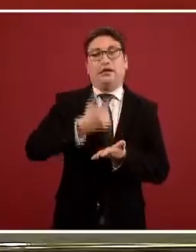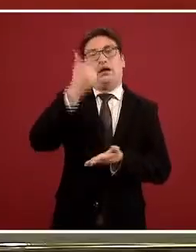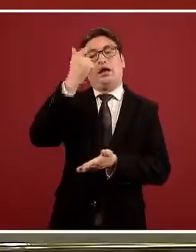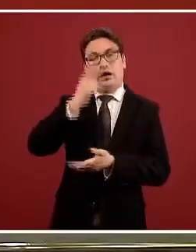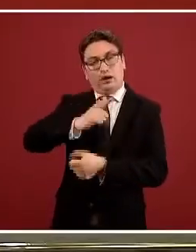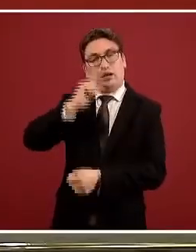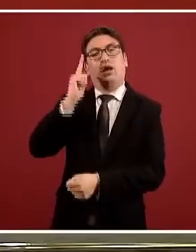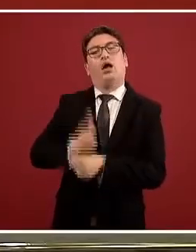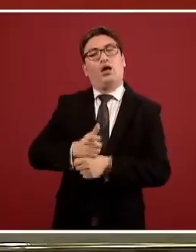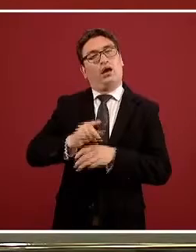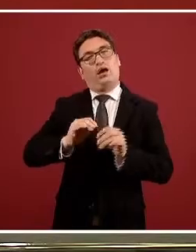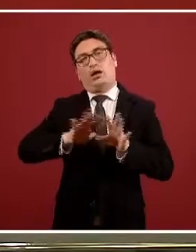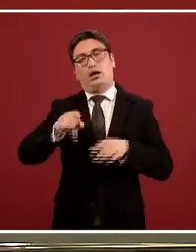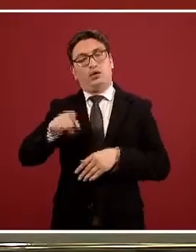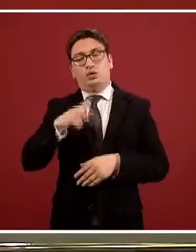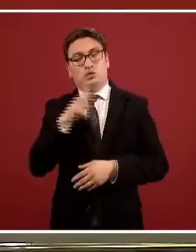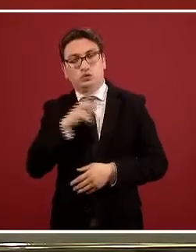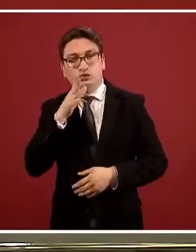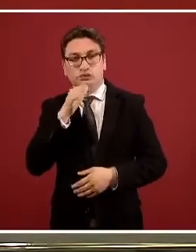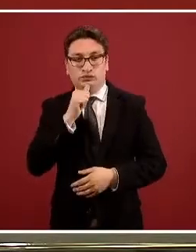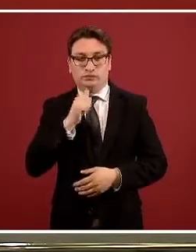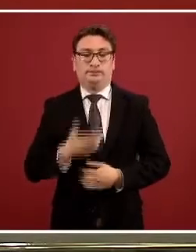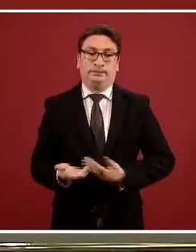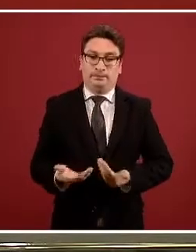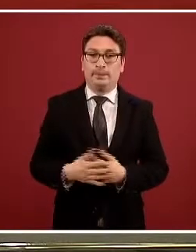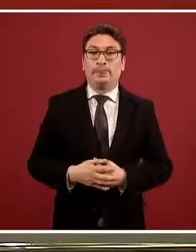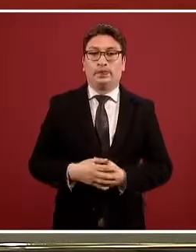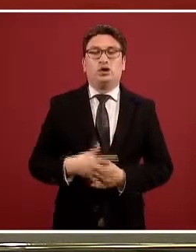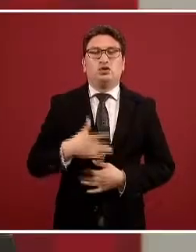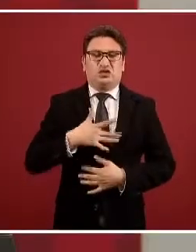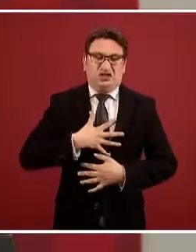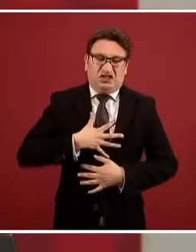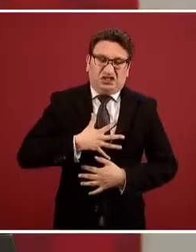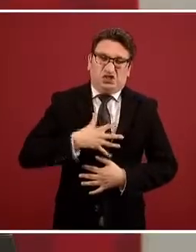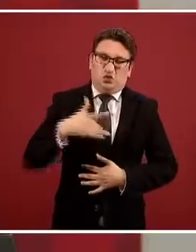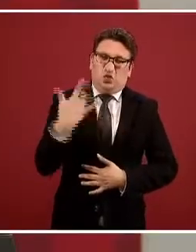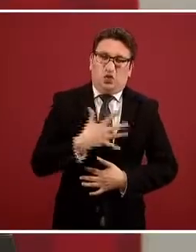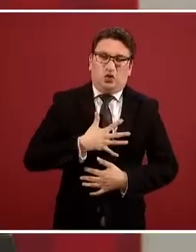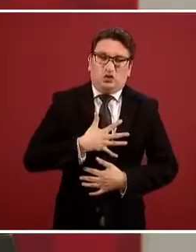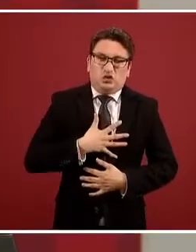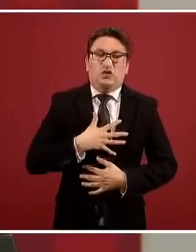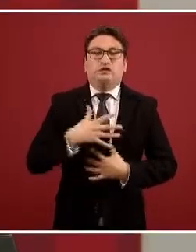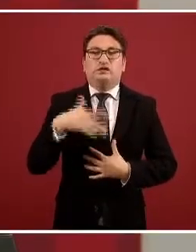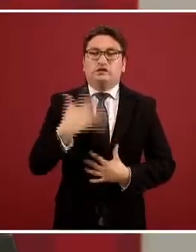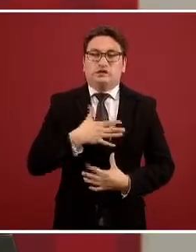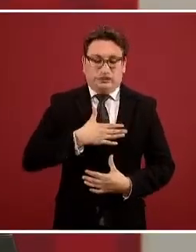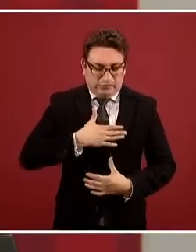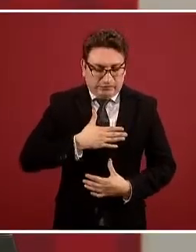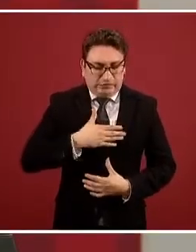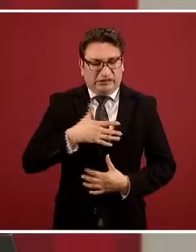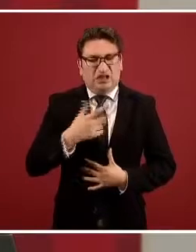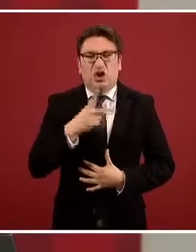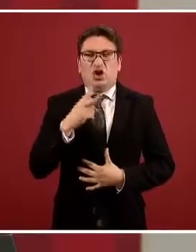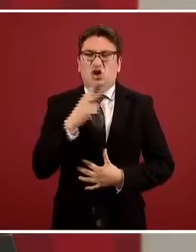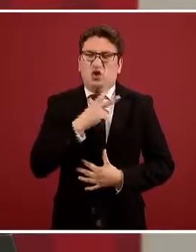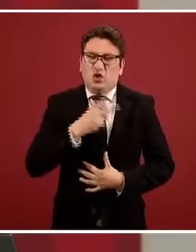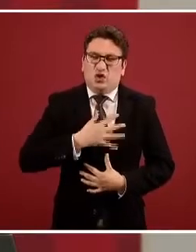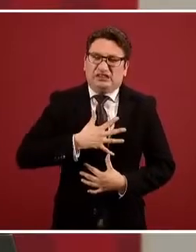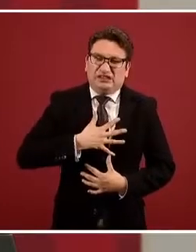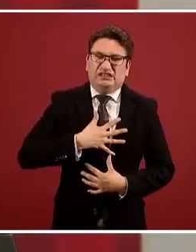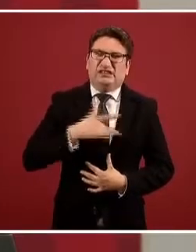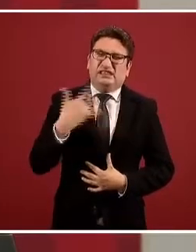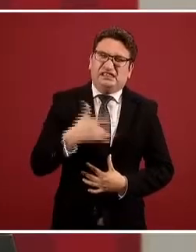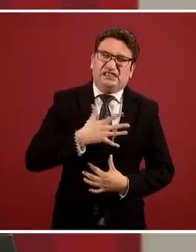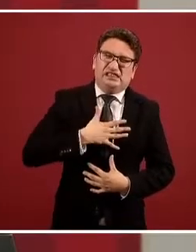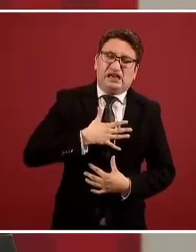manifestación clínica de la dificultad respiratoria. El dolor de pecho puede también ser una manifestación de que se está complicando